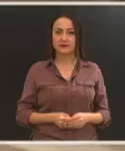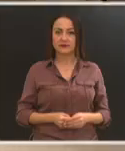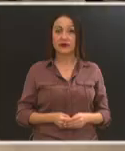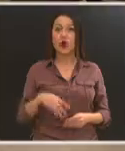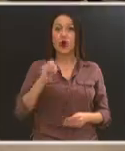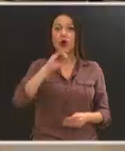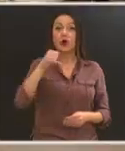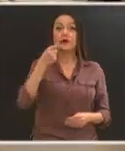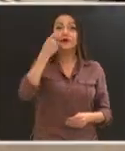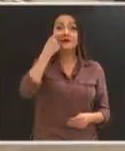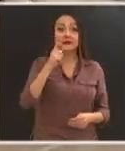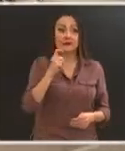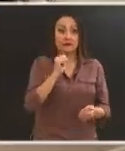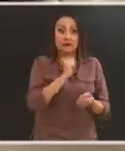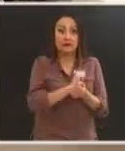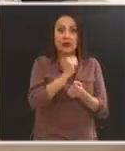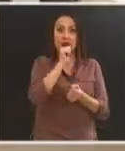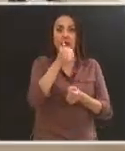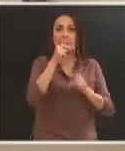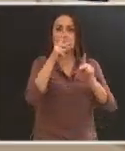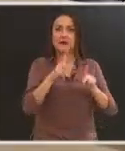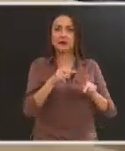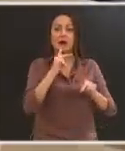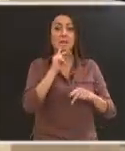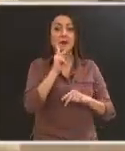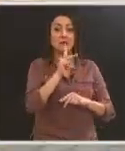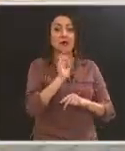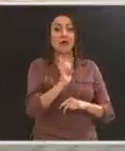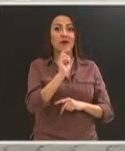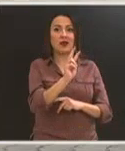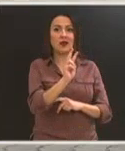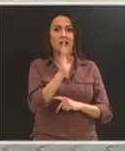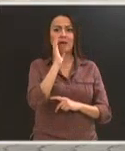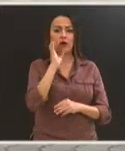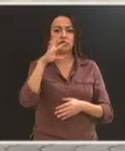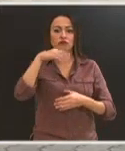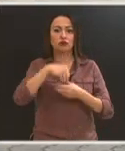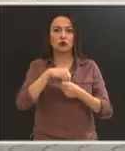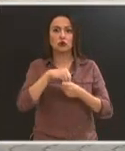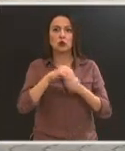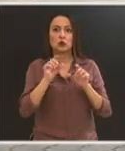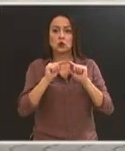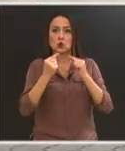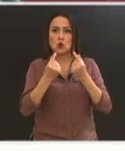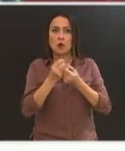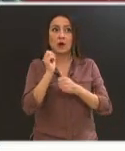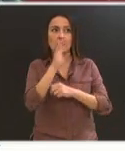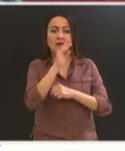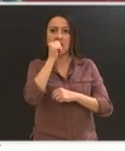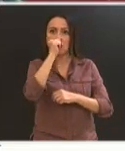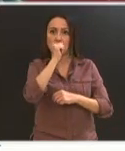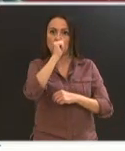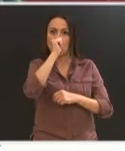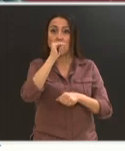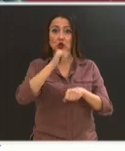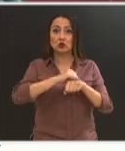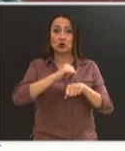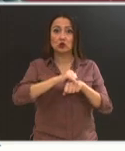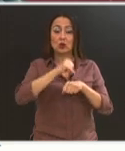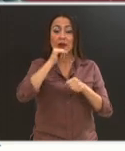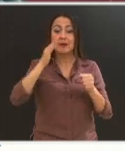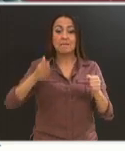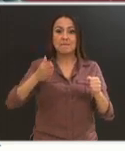OIJ y Fiscalía detienen a 10 personas, entre ellas un pastor evangélico, por integrar poderosa banda que enviaba drogas en cargamentos de yuca y piña a